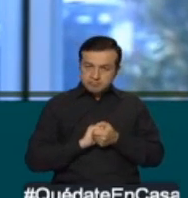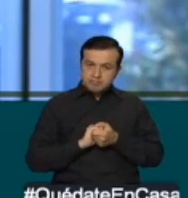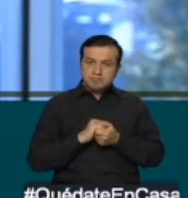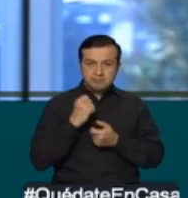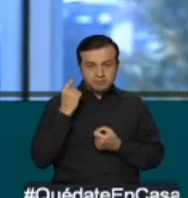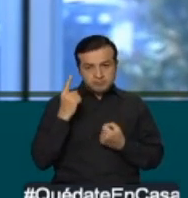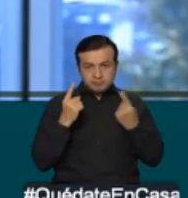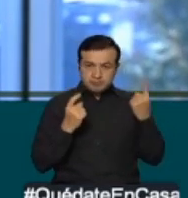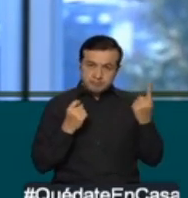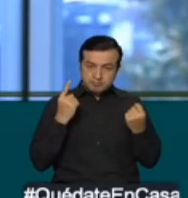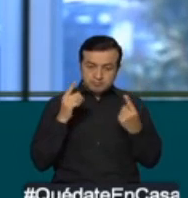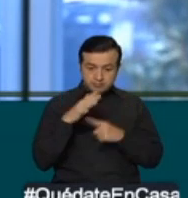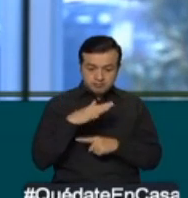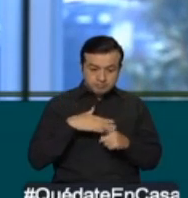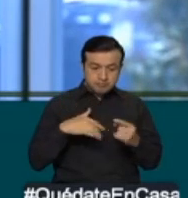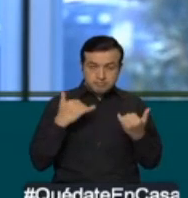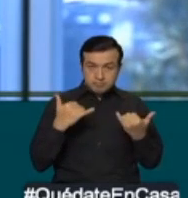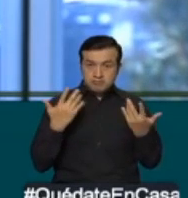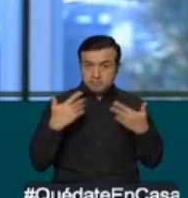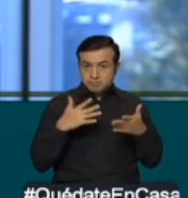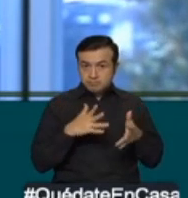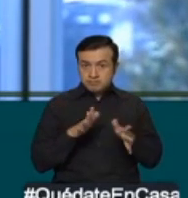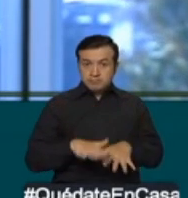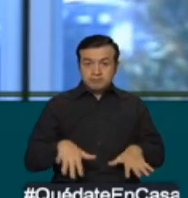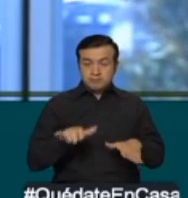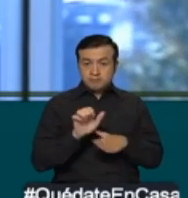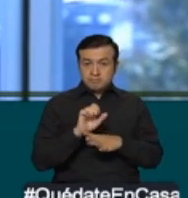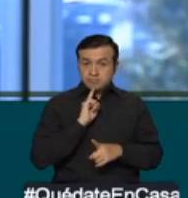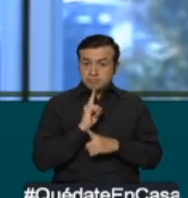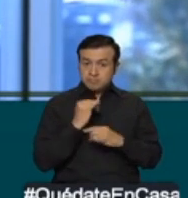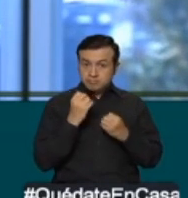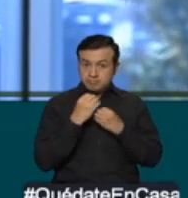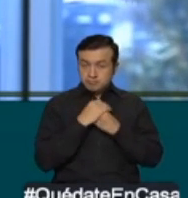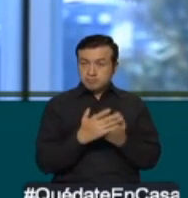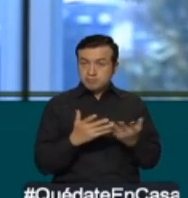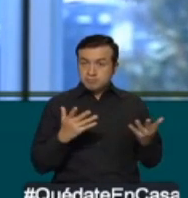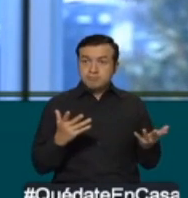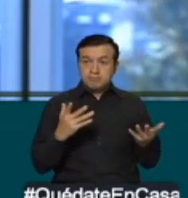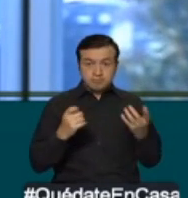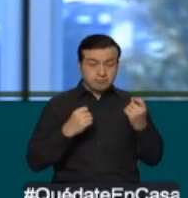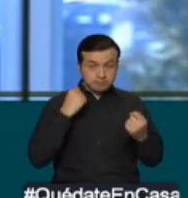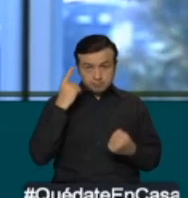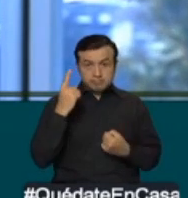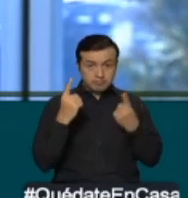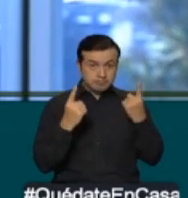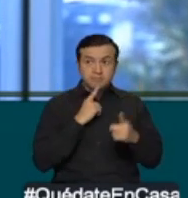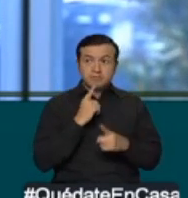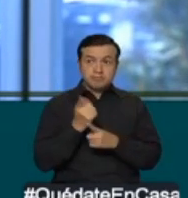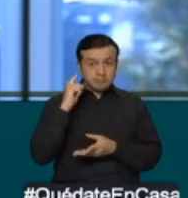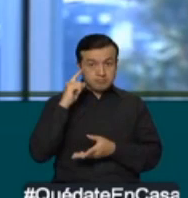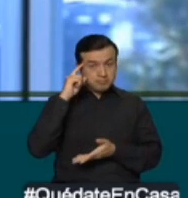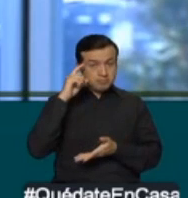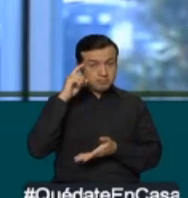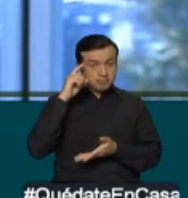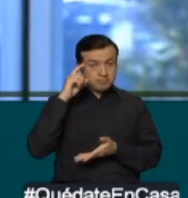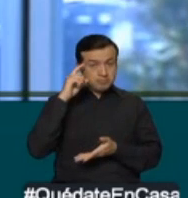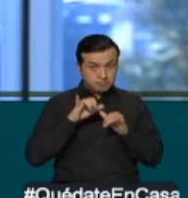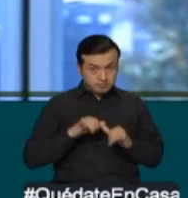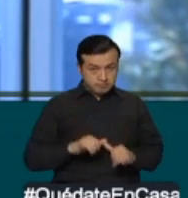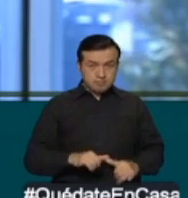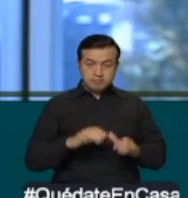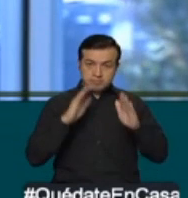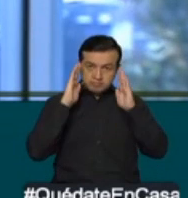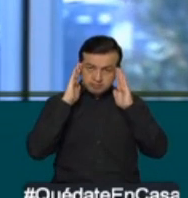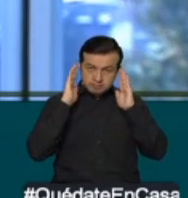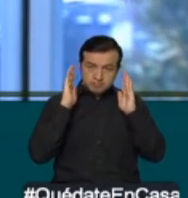entender cuál es la situación que está viviendo el país en este momento y a entender que el gobierno nacional va a tener que tomar